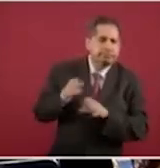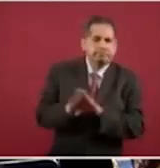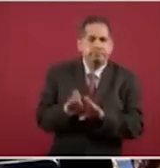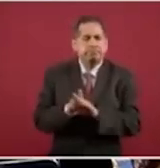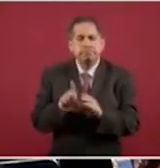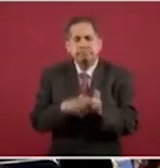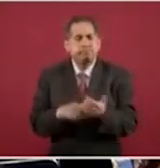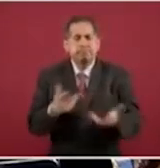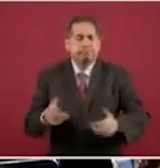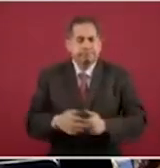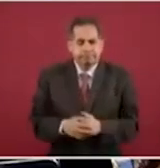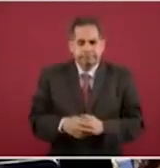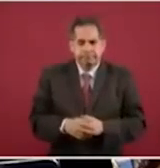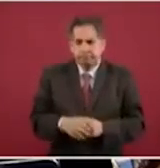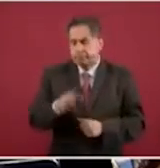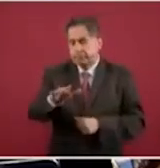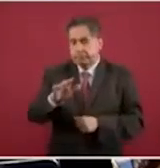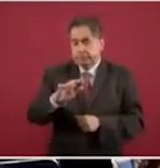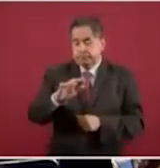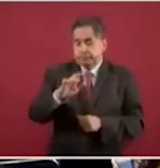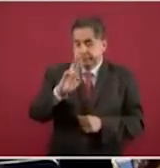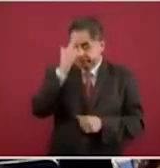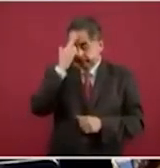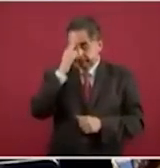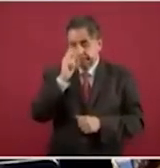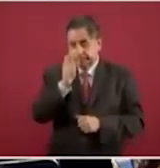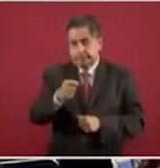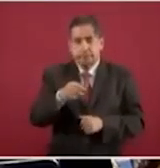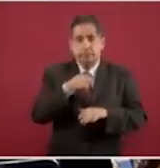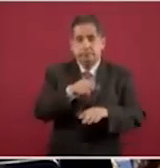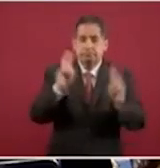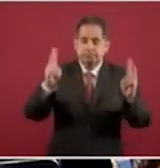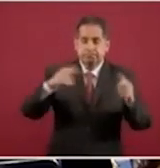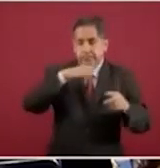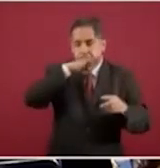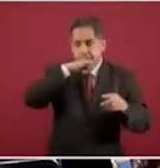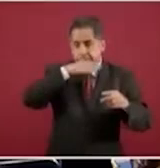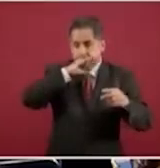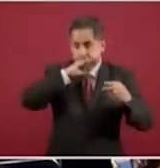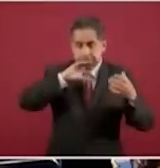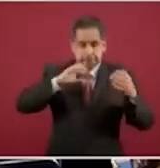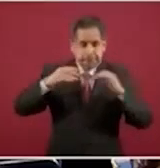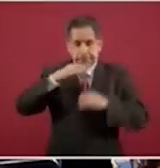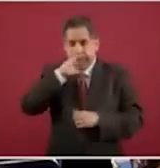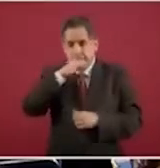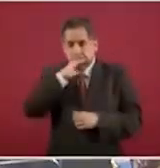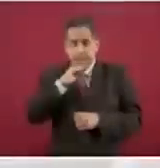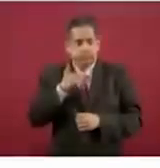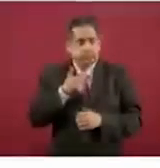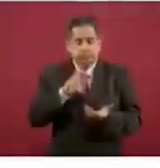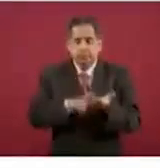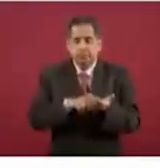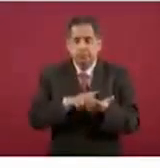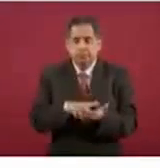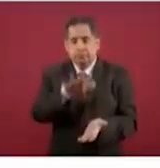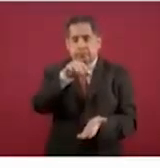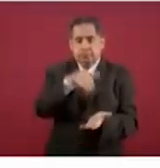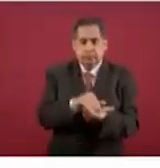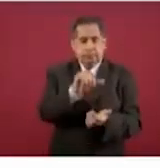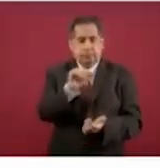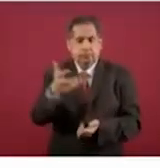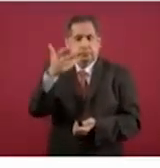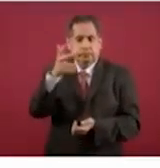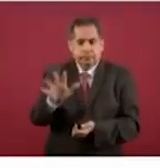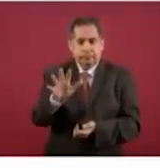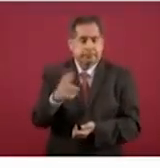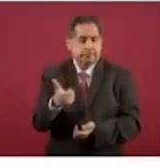quiero recordar que en el caso de maíz se fijó un precio de 5 mil 610